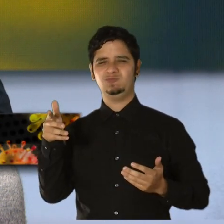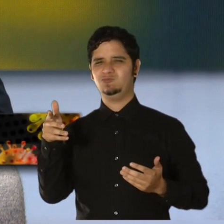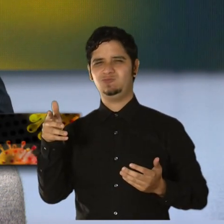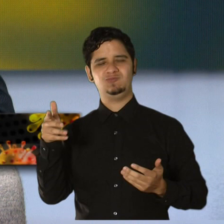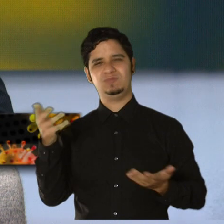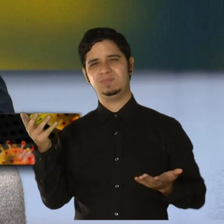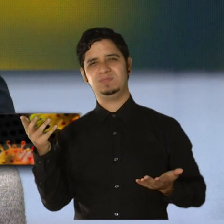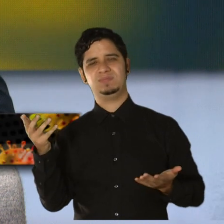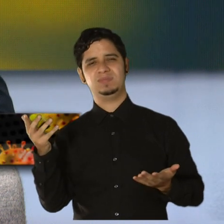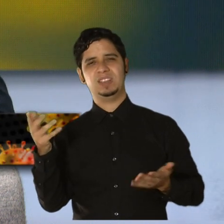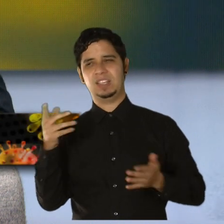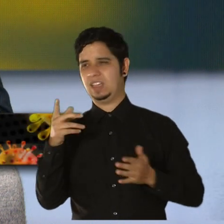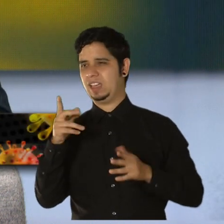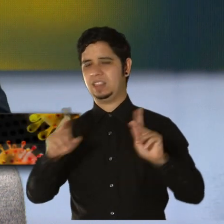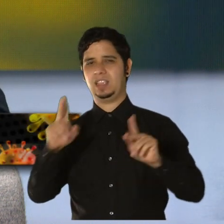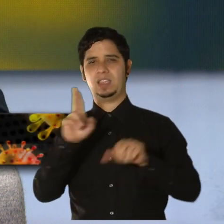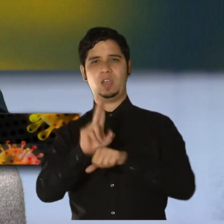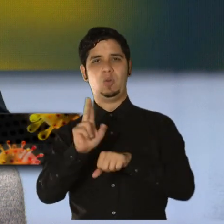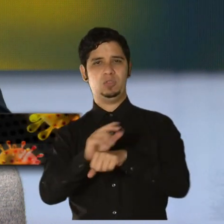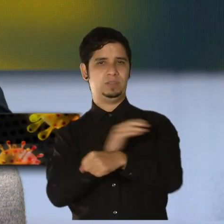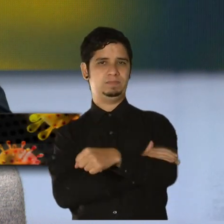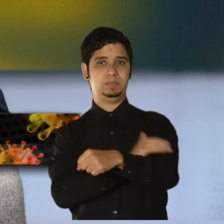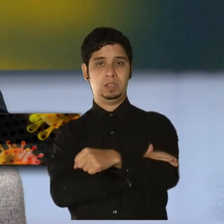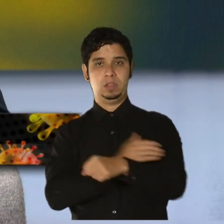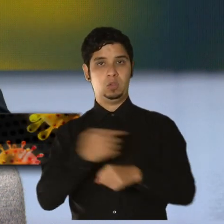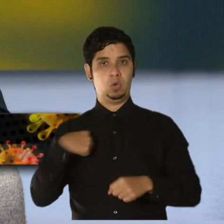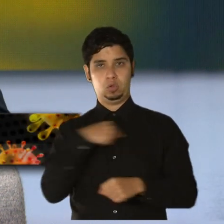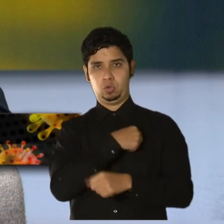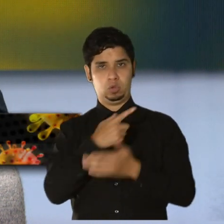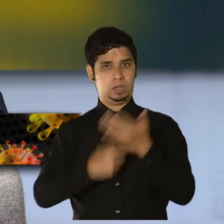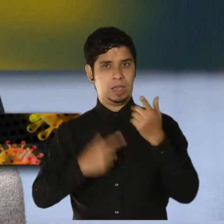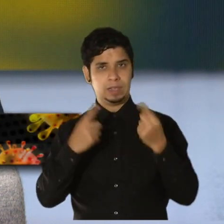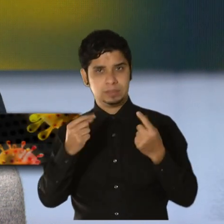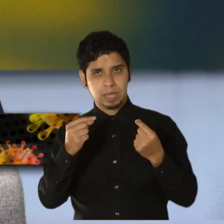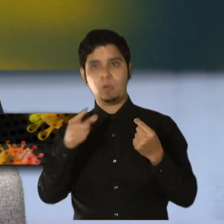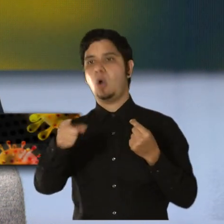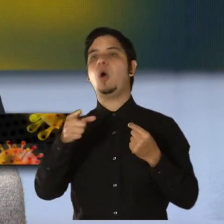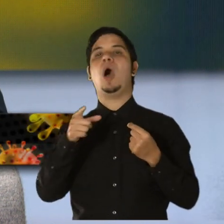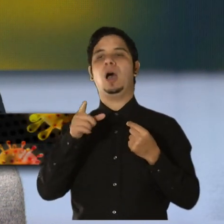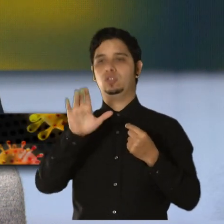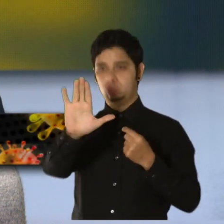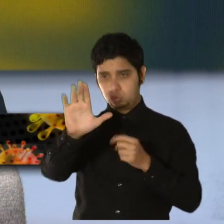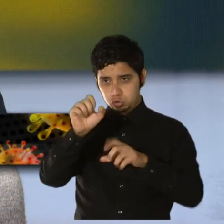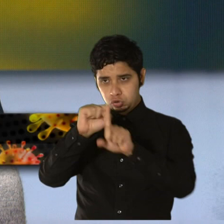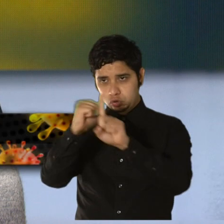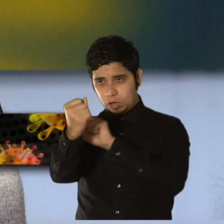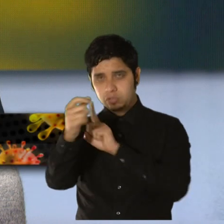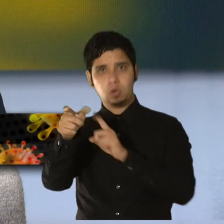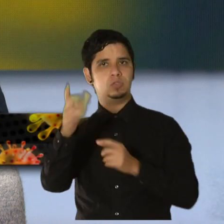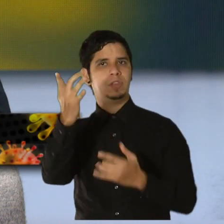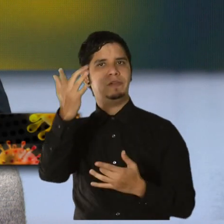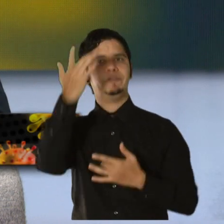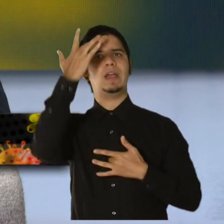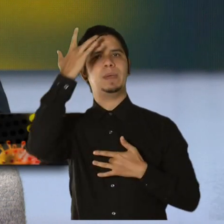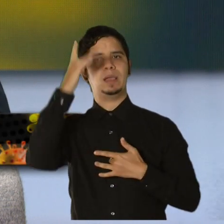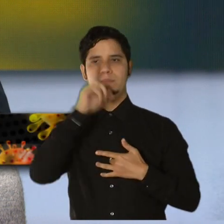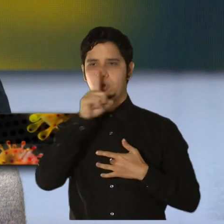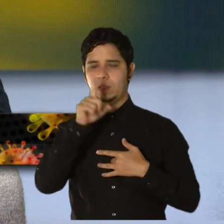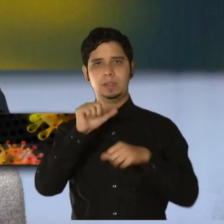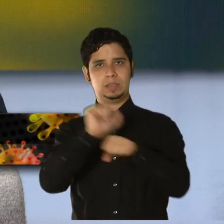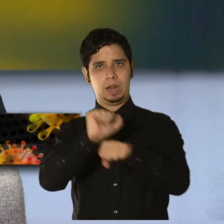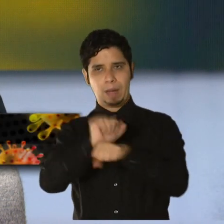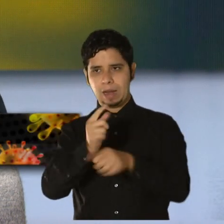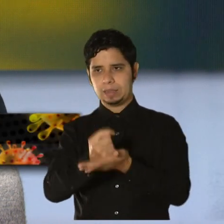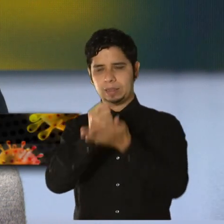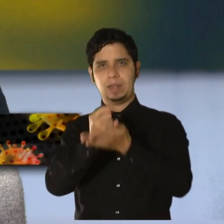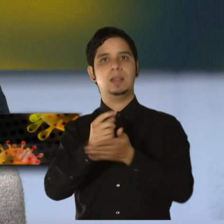uso problemático de sustancias, y lo que se ha intentado es trabajar el uso problemático de sustancias como lo que es una enfermedad. Cuando